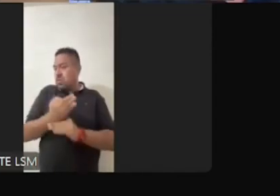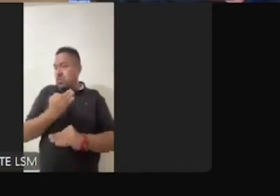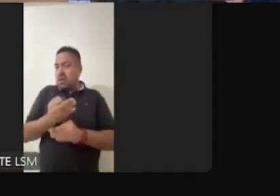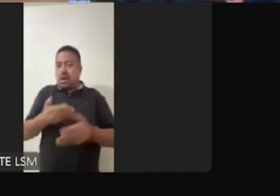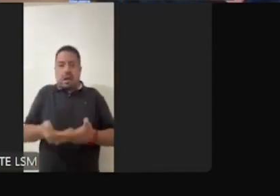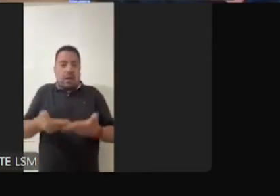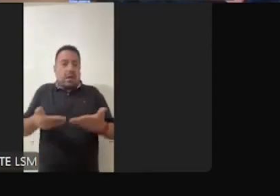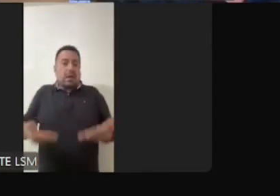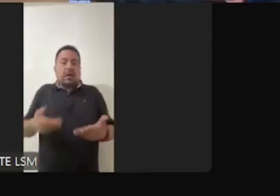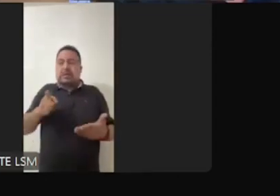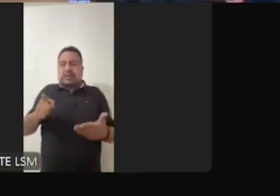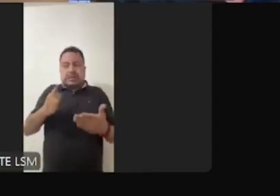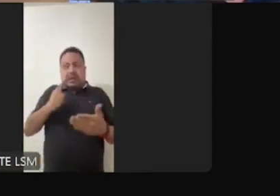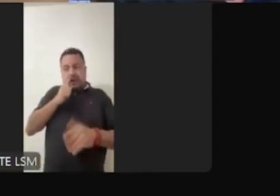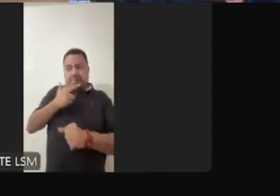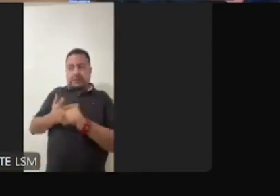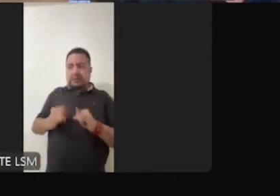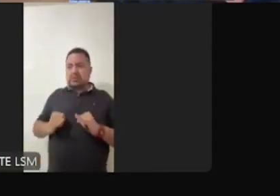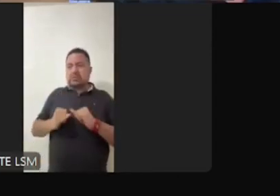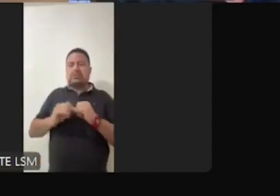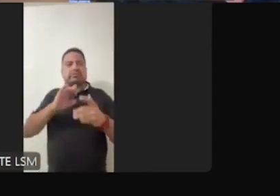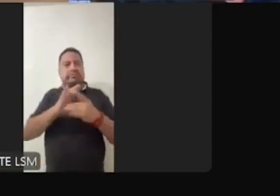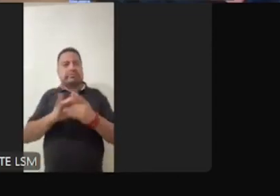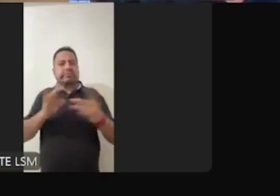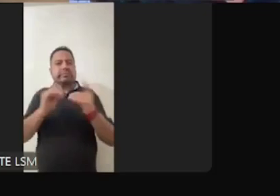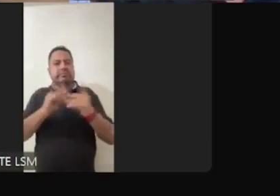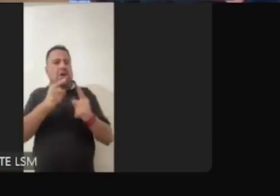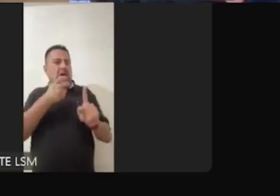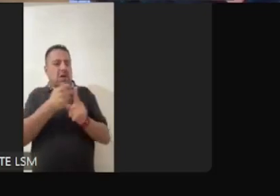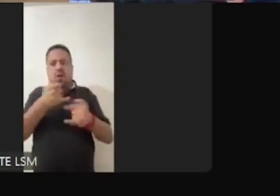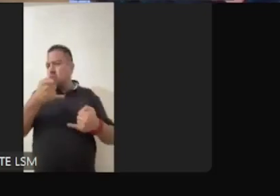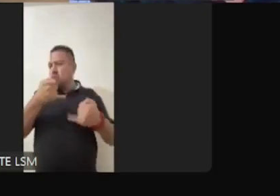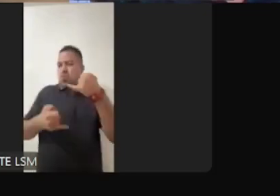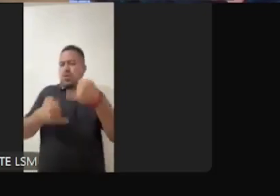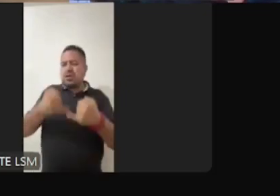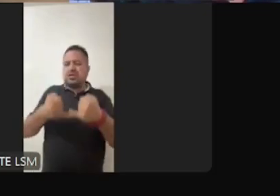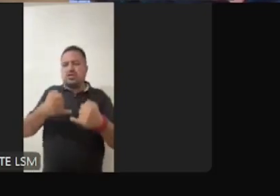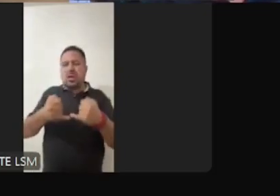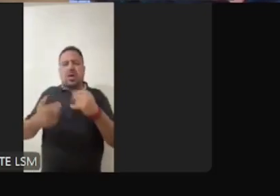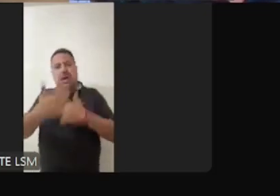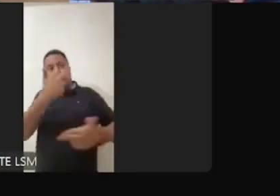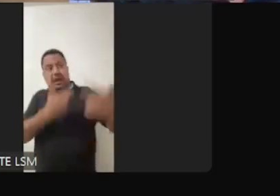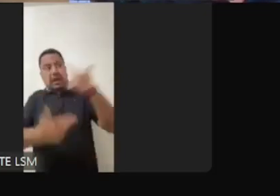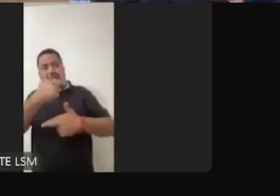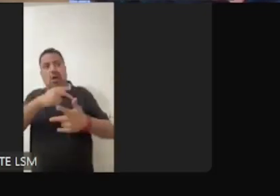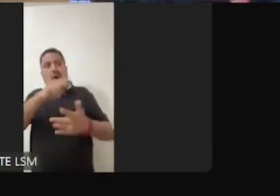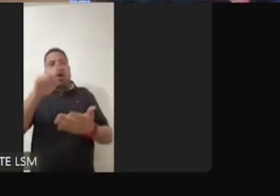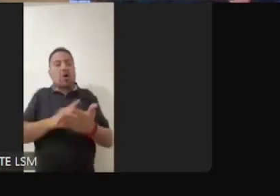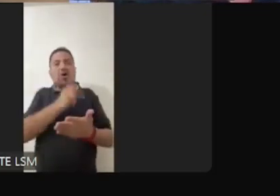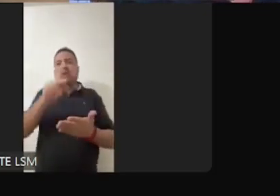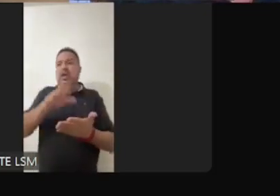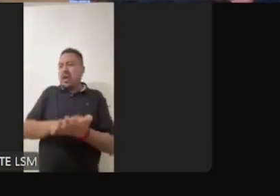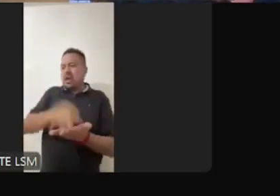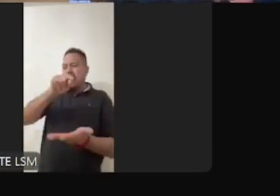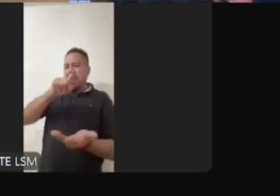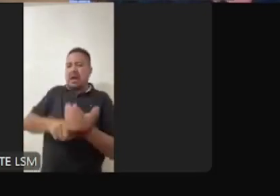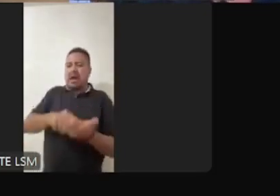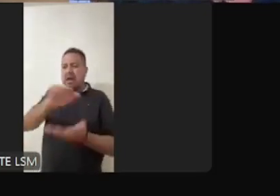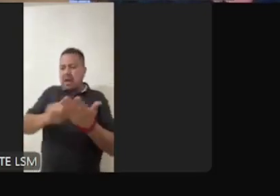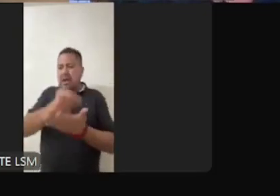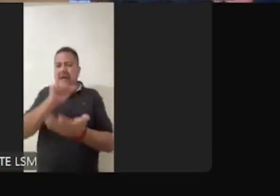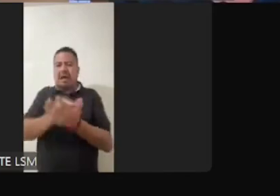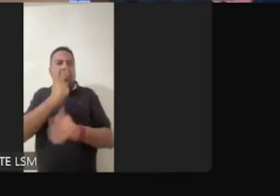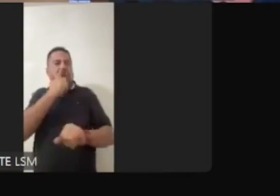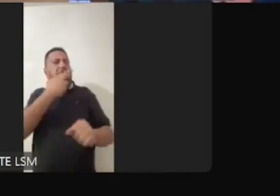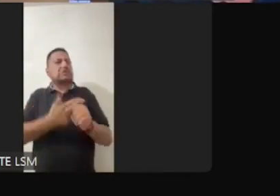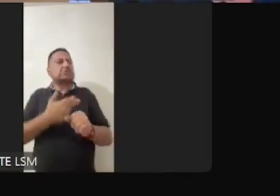autoridad jurisdiccional declaró fund el presente juicio revocó el acto impugnado en virtud de que la autoridad responsable no